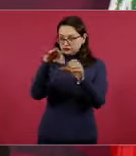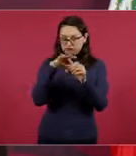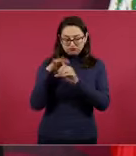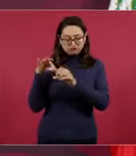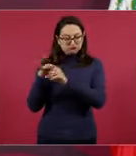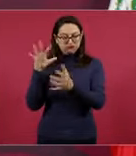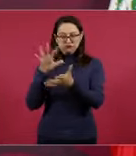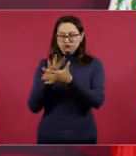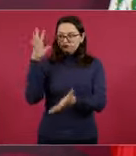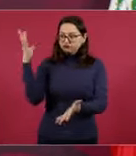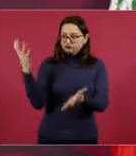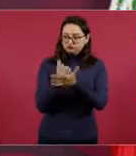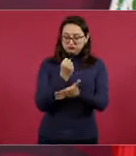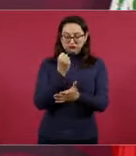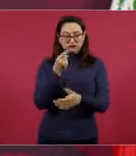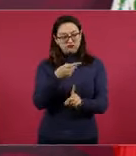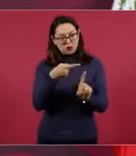pacifista,